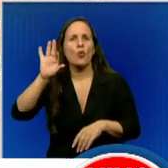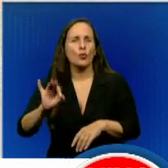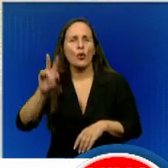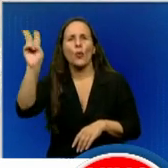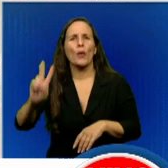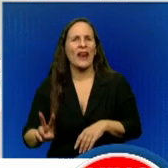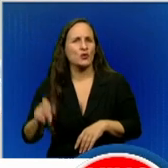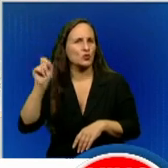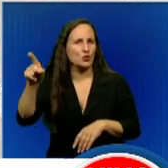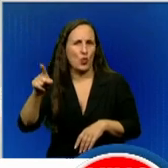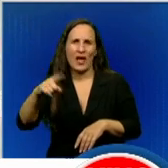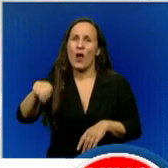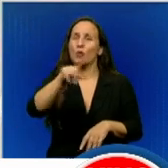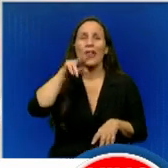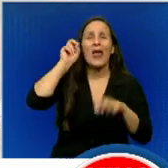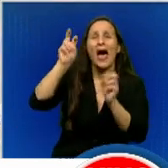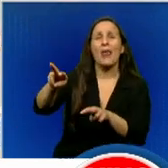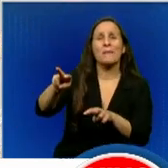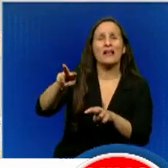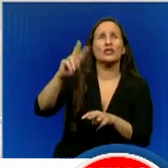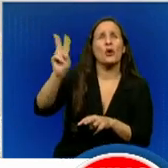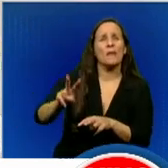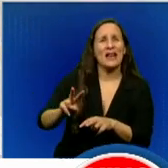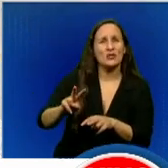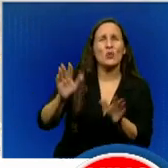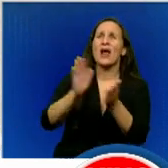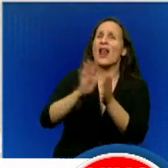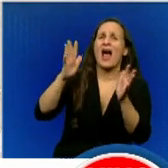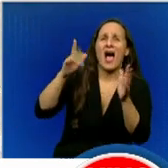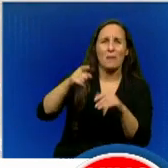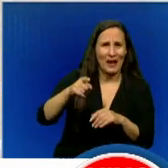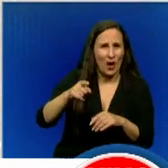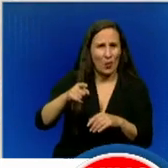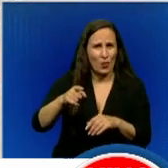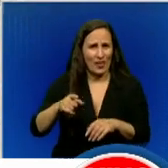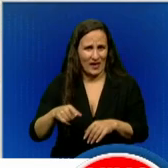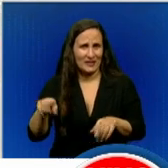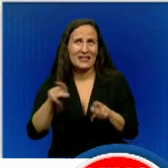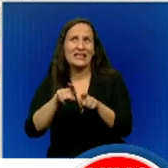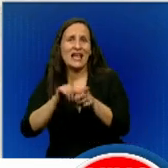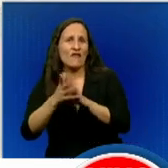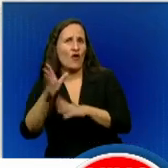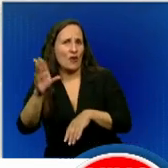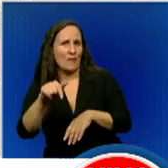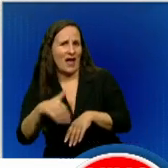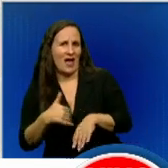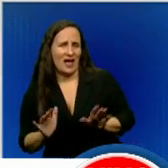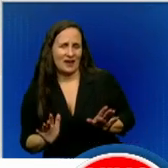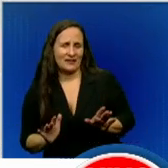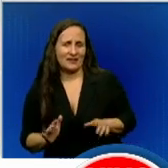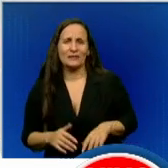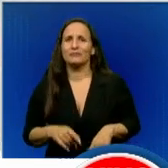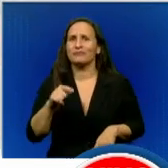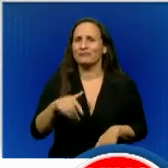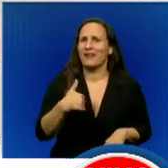régimen que ustedes admiran y aplauden lamentablemente señores la carga impositiva que tiene este país